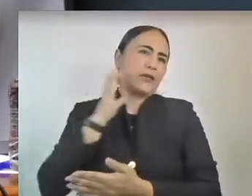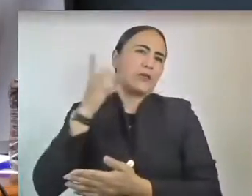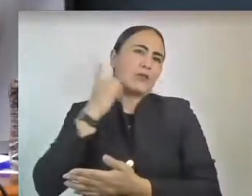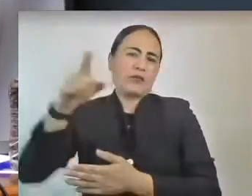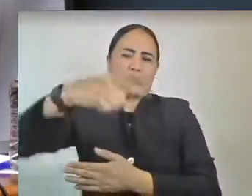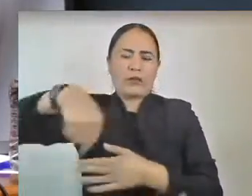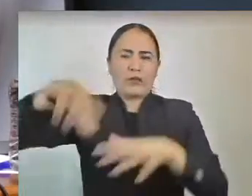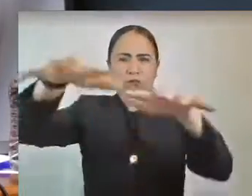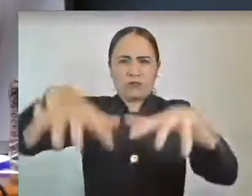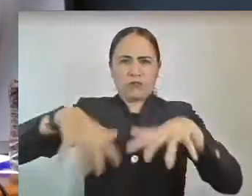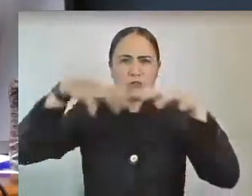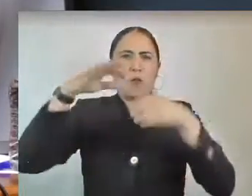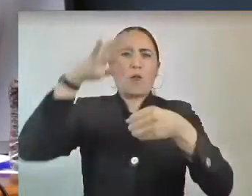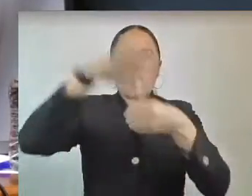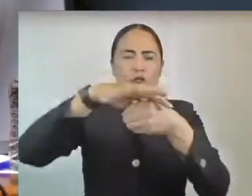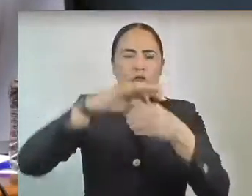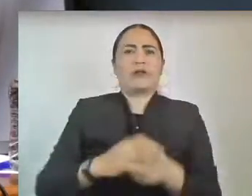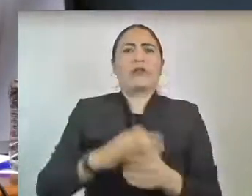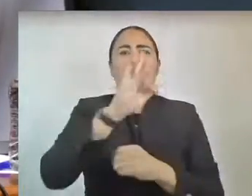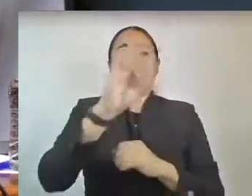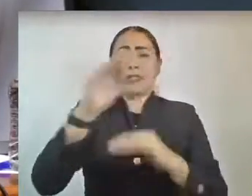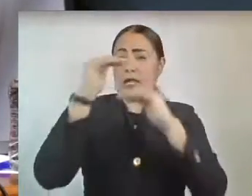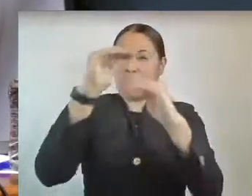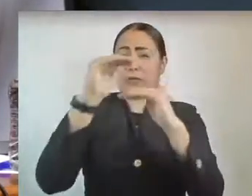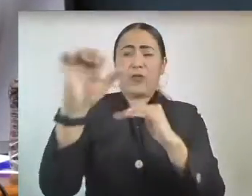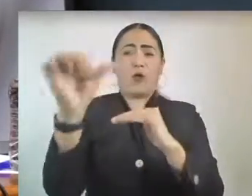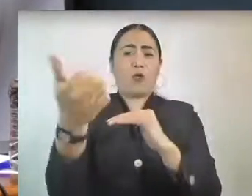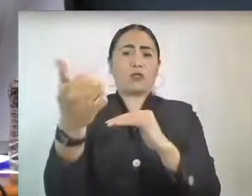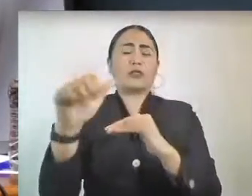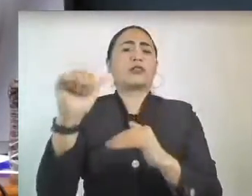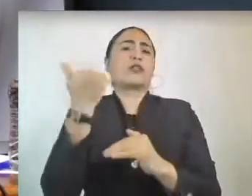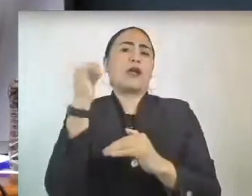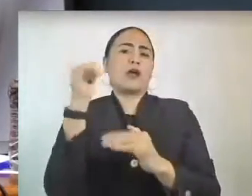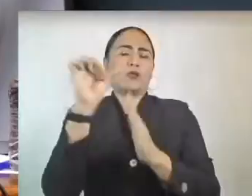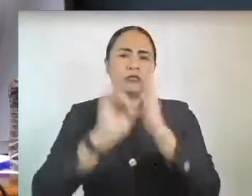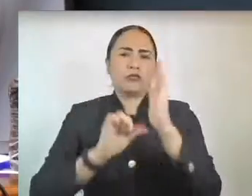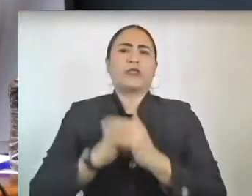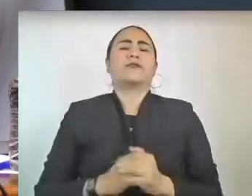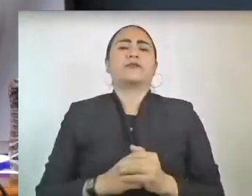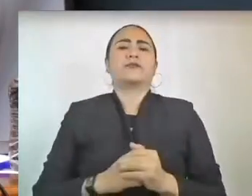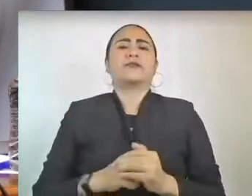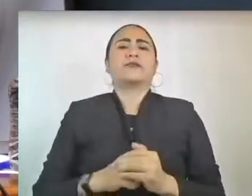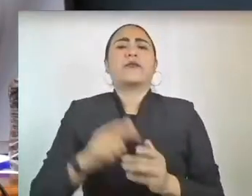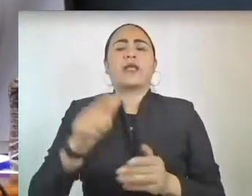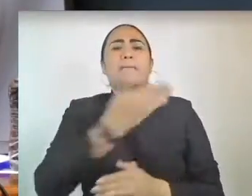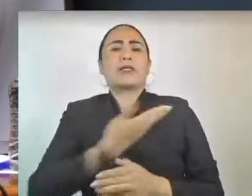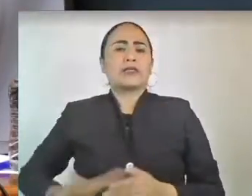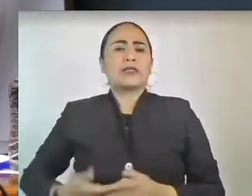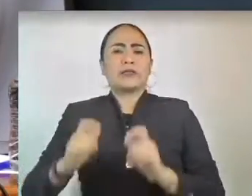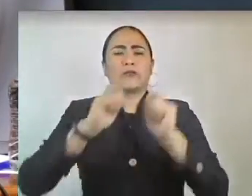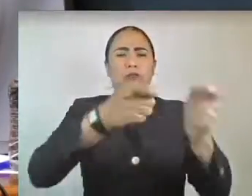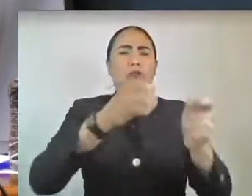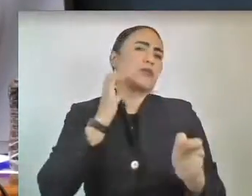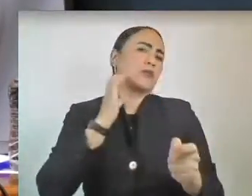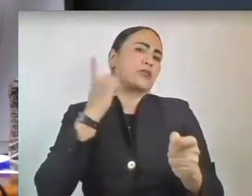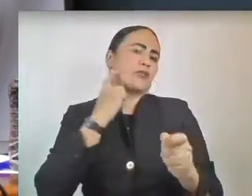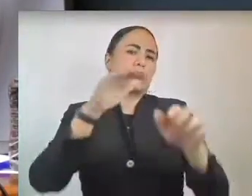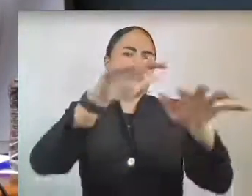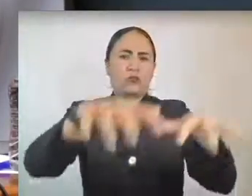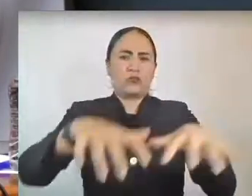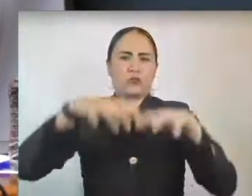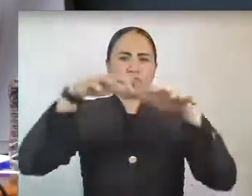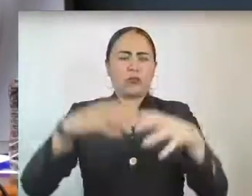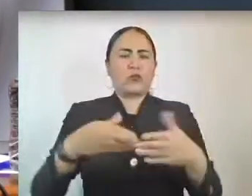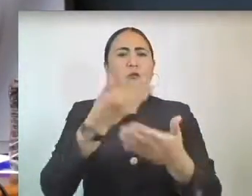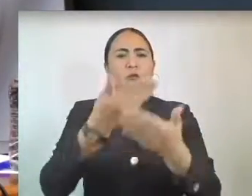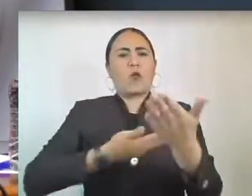2. A más tardar el 11 de agosto, la Junta de Coordinación Política remitirá al presidente de la 60ª legislatura el dictamen para